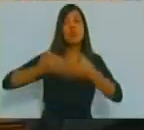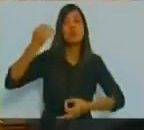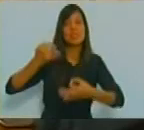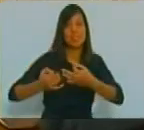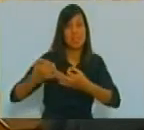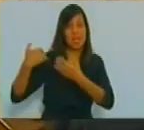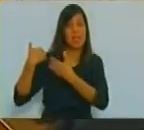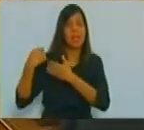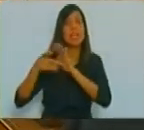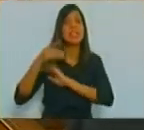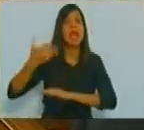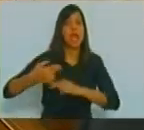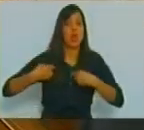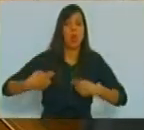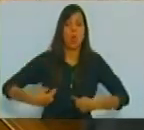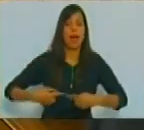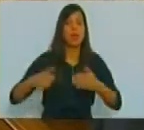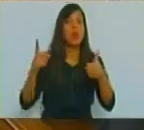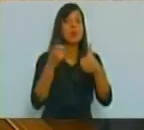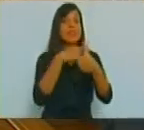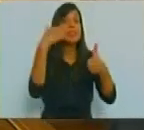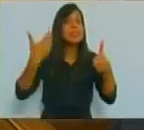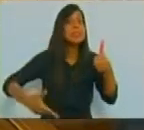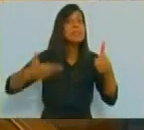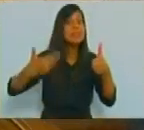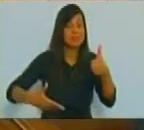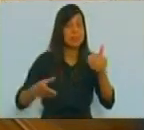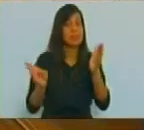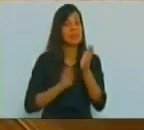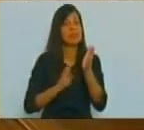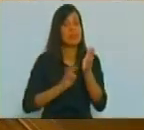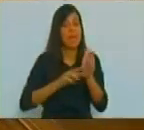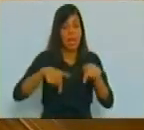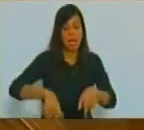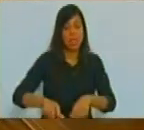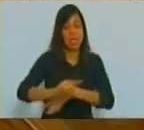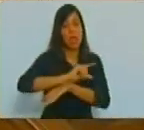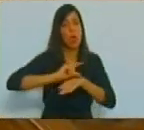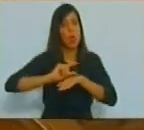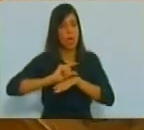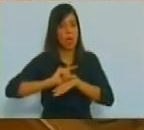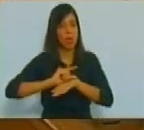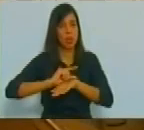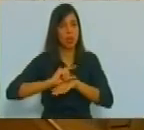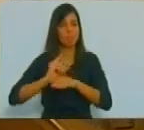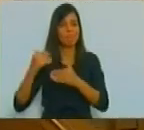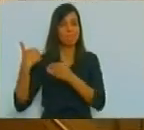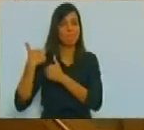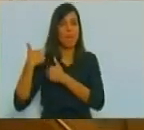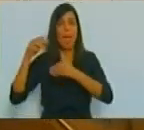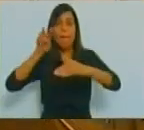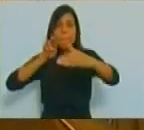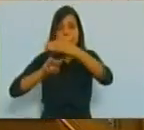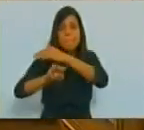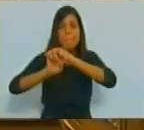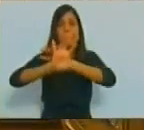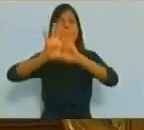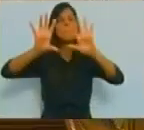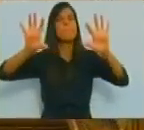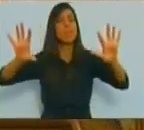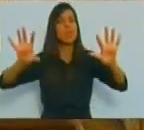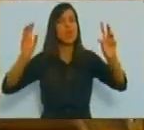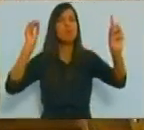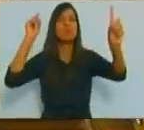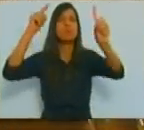de los derechos humanos sobre todo entendiendo que este es un estado además que tiene visión y cuyo